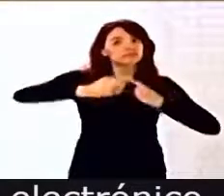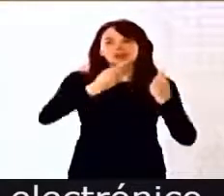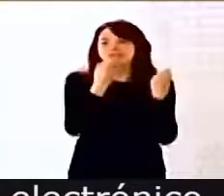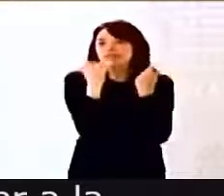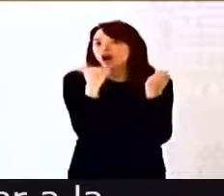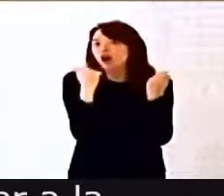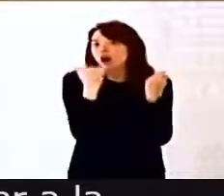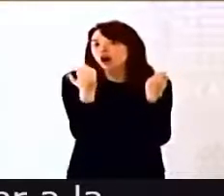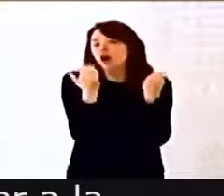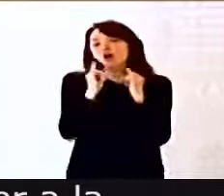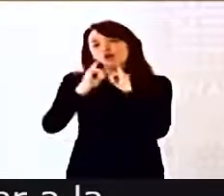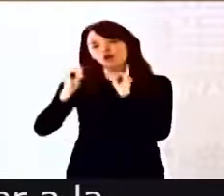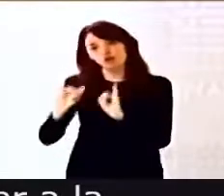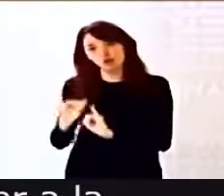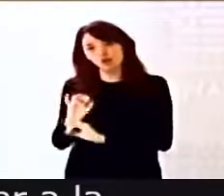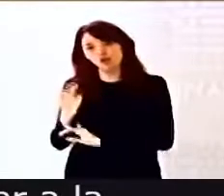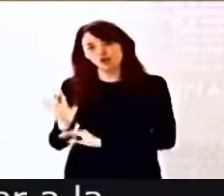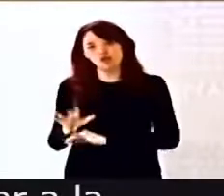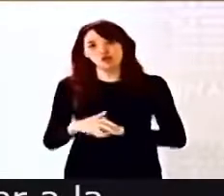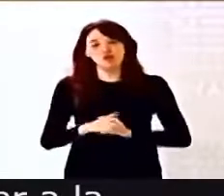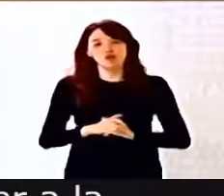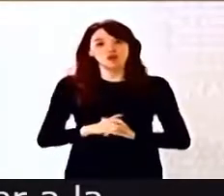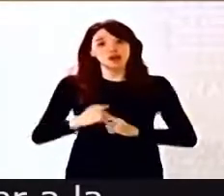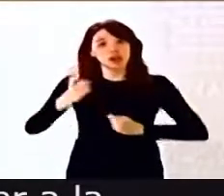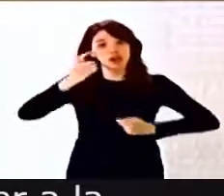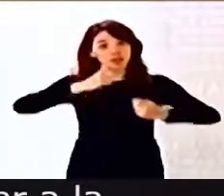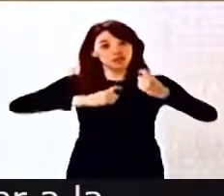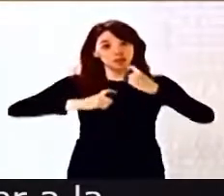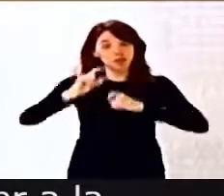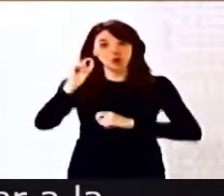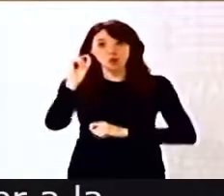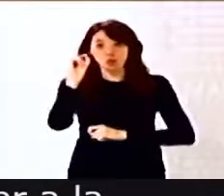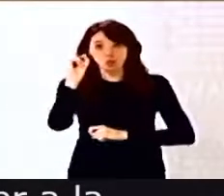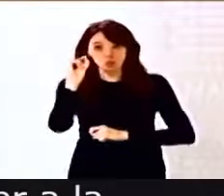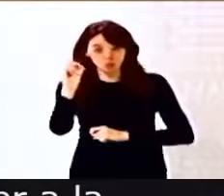necesiten, que es